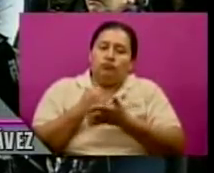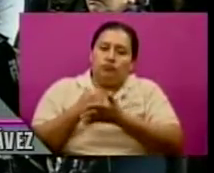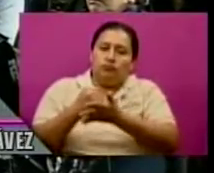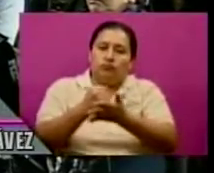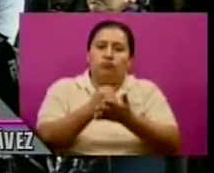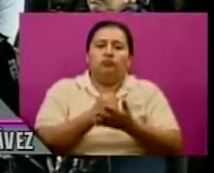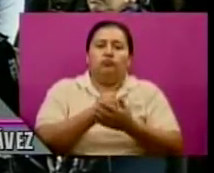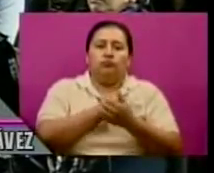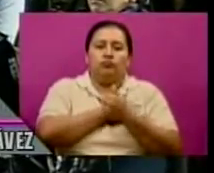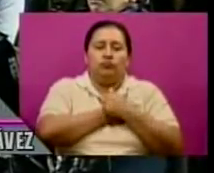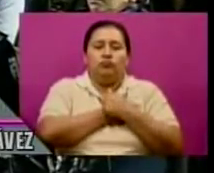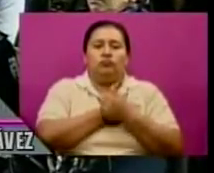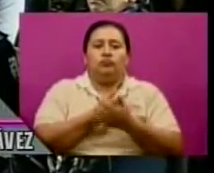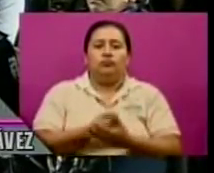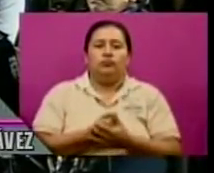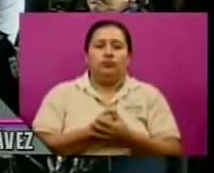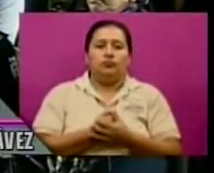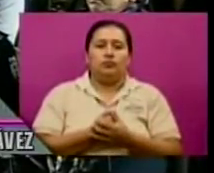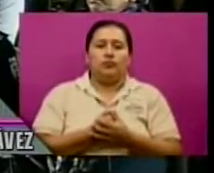solidaridad.